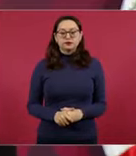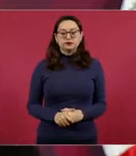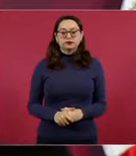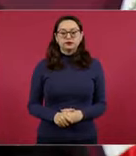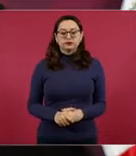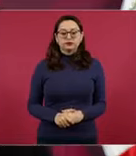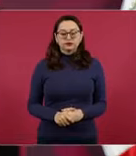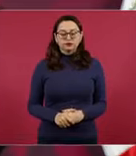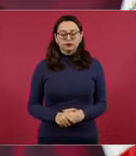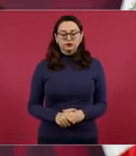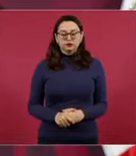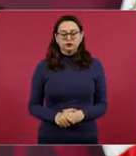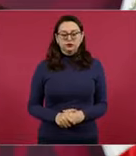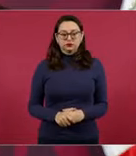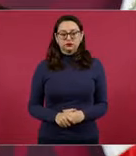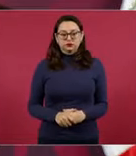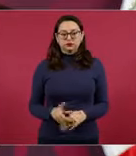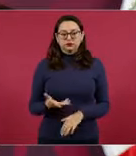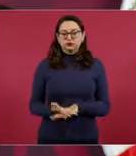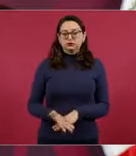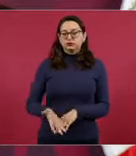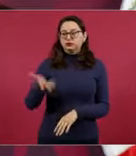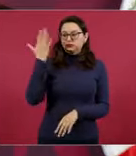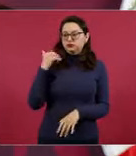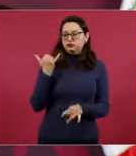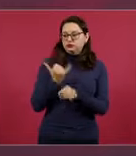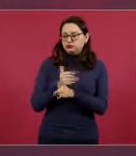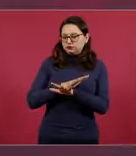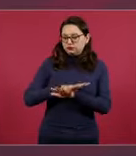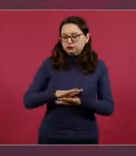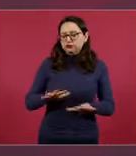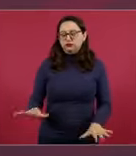se dieran a conocer informes